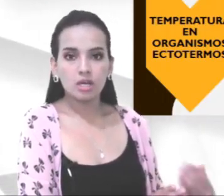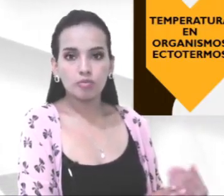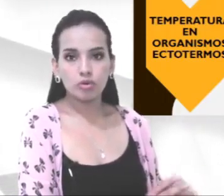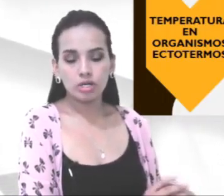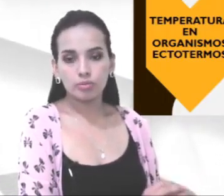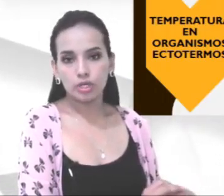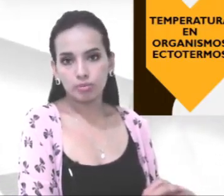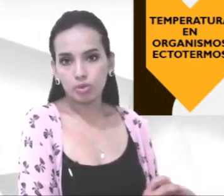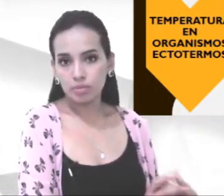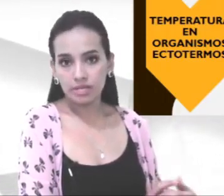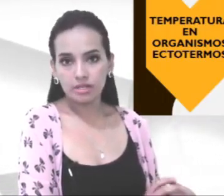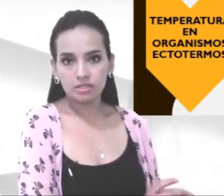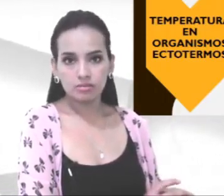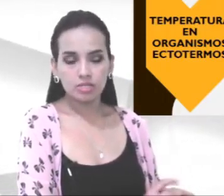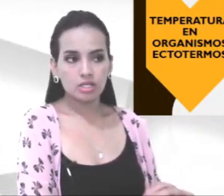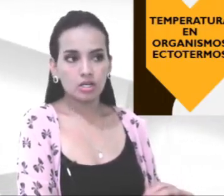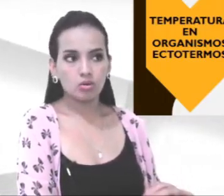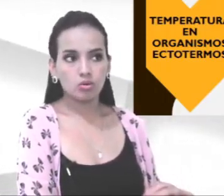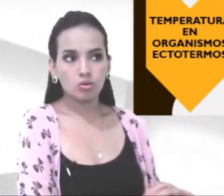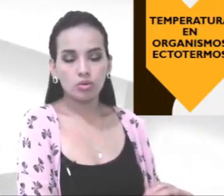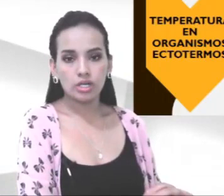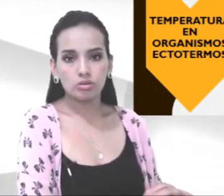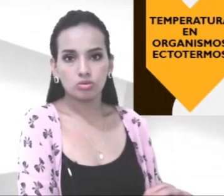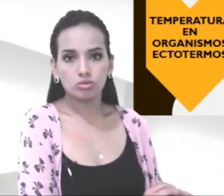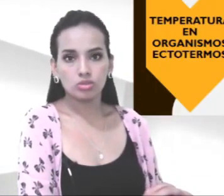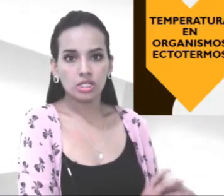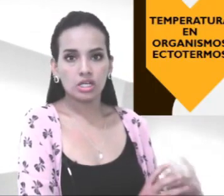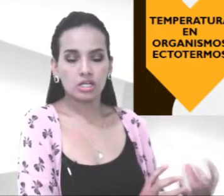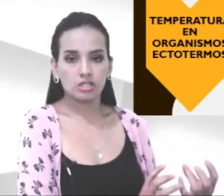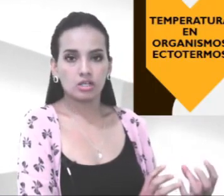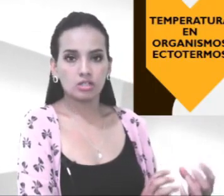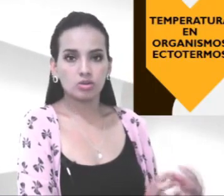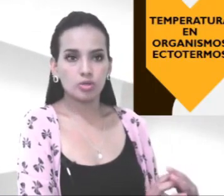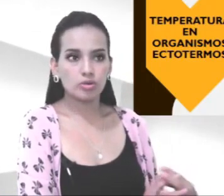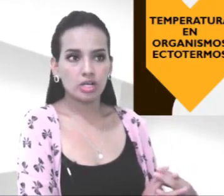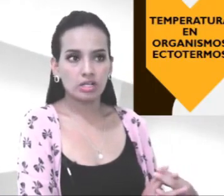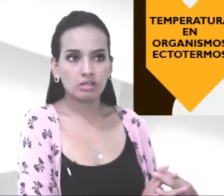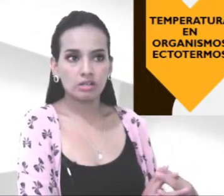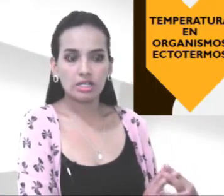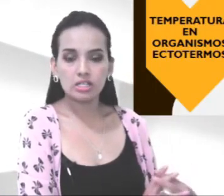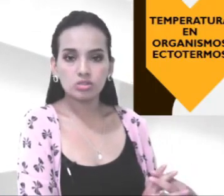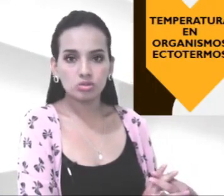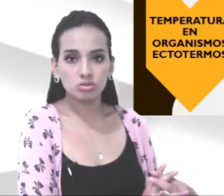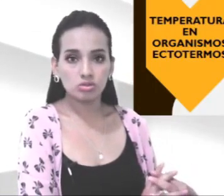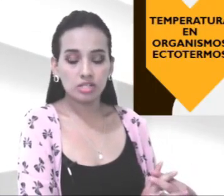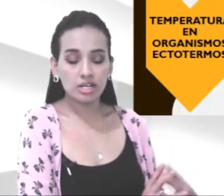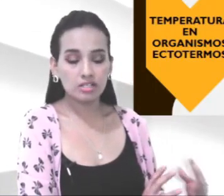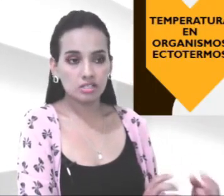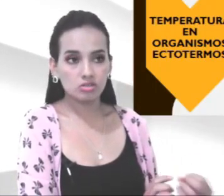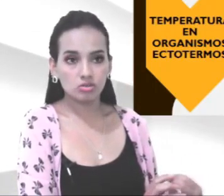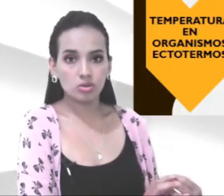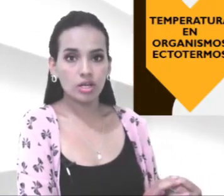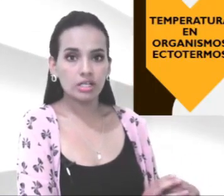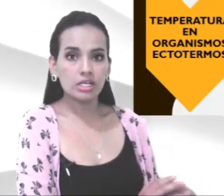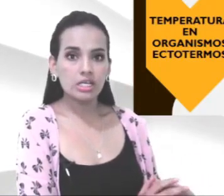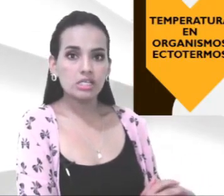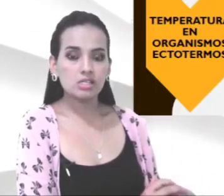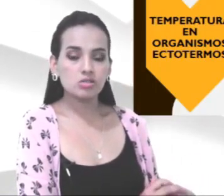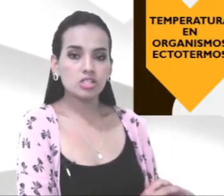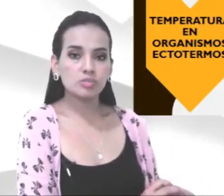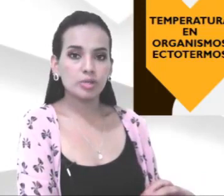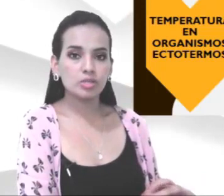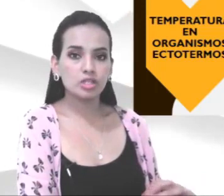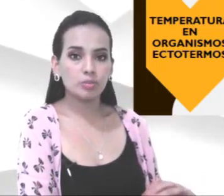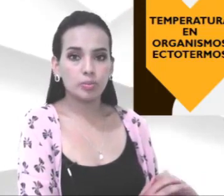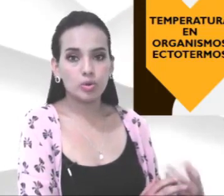buscan por ejemplo piedras o lugares oscuros que han absorbido gran radiación radiación solar y